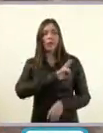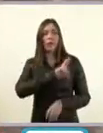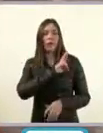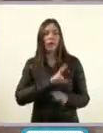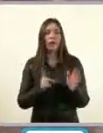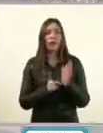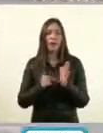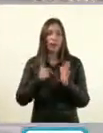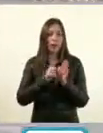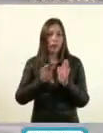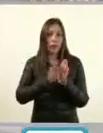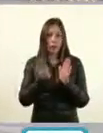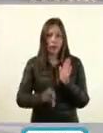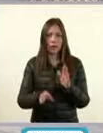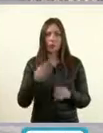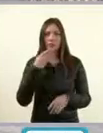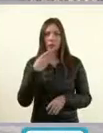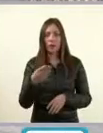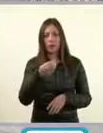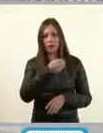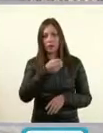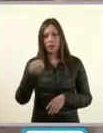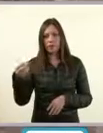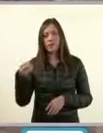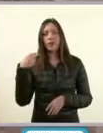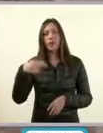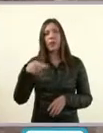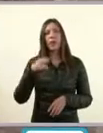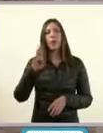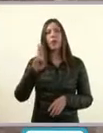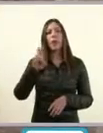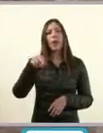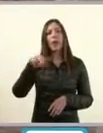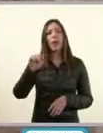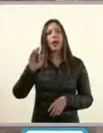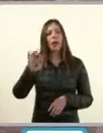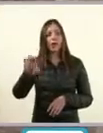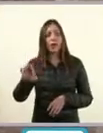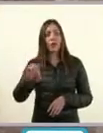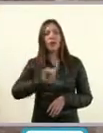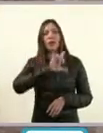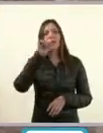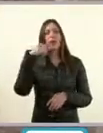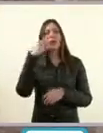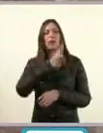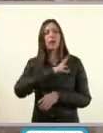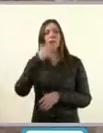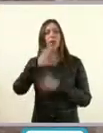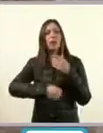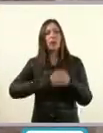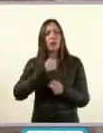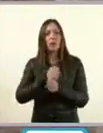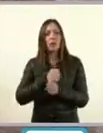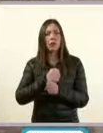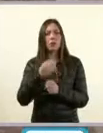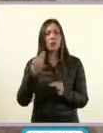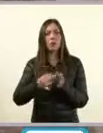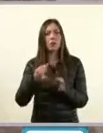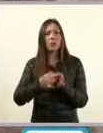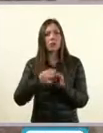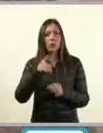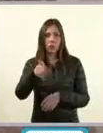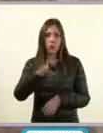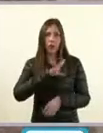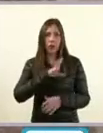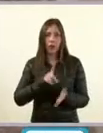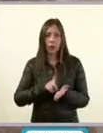departamento, por así decirlo, de buena fe. Ahorita nos explicas qué significa de buena fe, de mala fe. Lo rentas y después de 5 años, ¿tú tienes el derecho